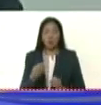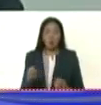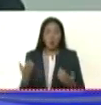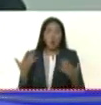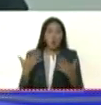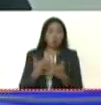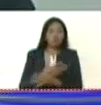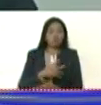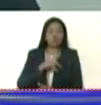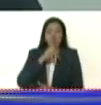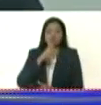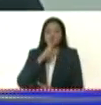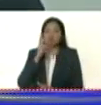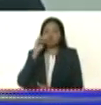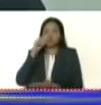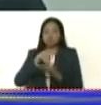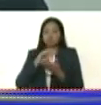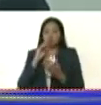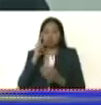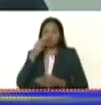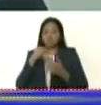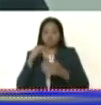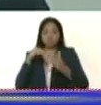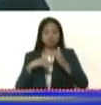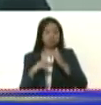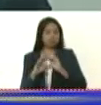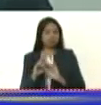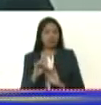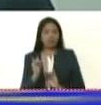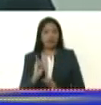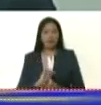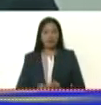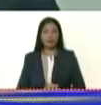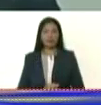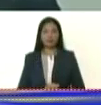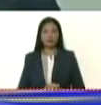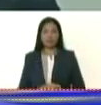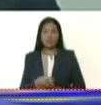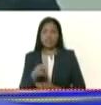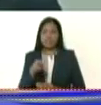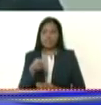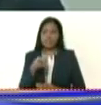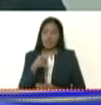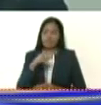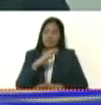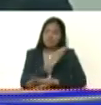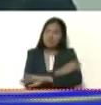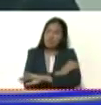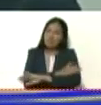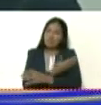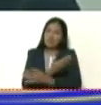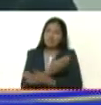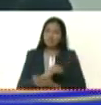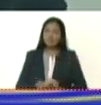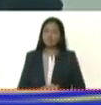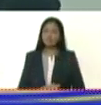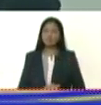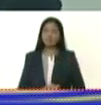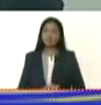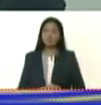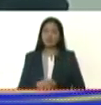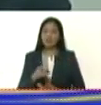de corrupción, de degradación moral, ética, de una dirigencia de la derecha que más